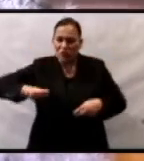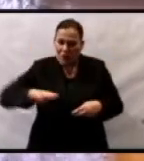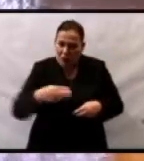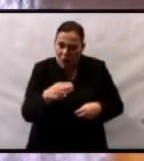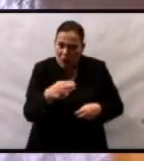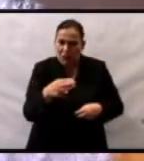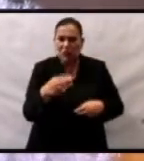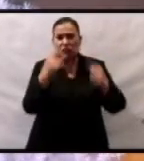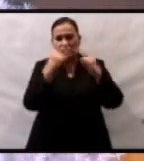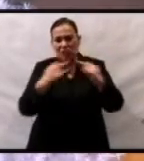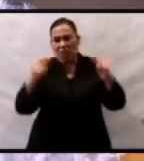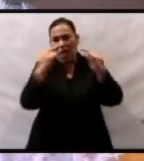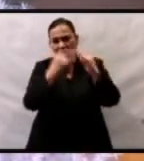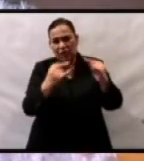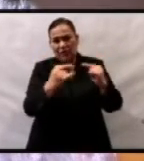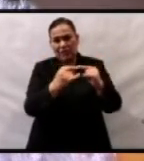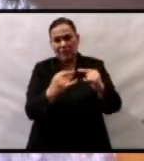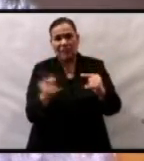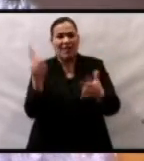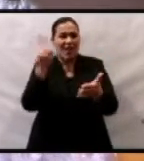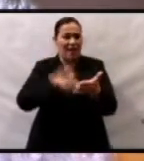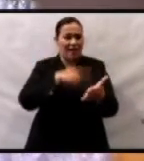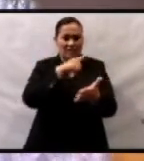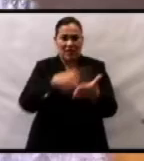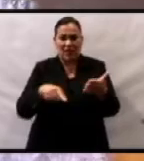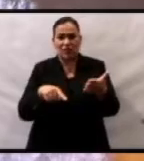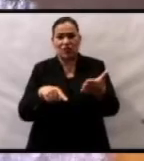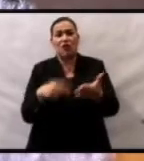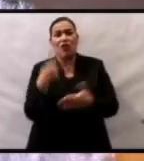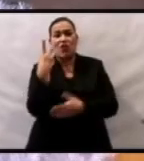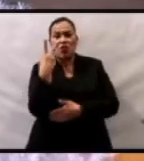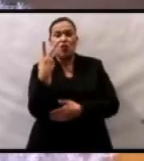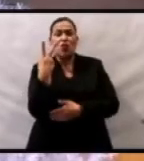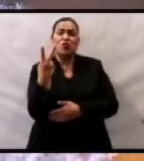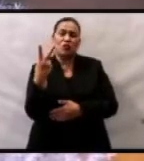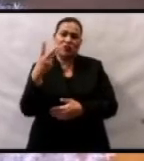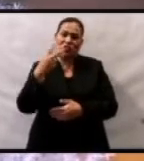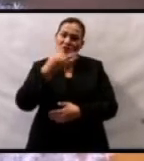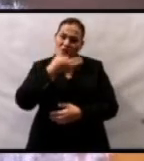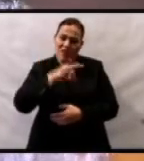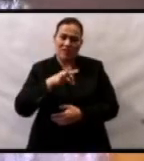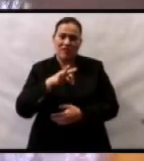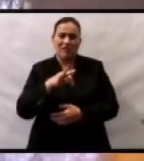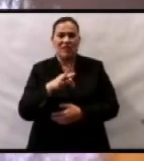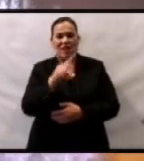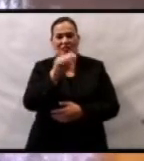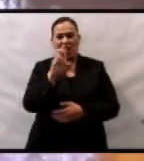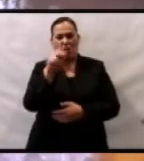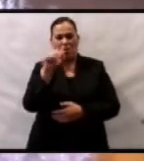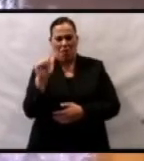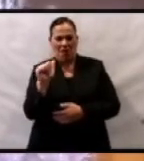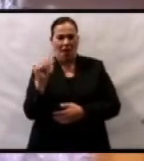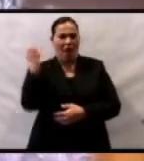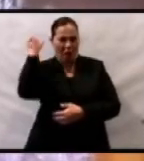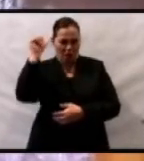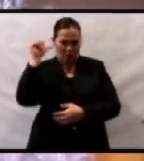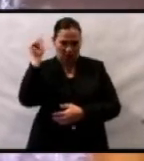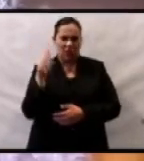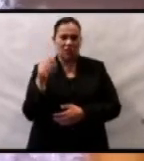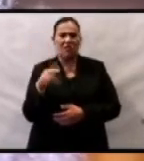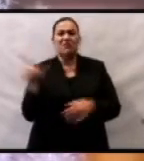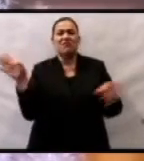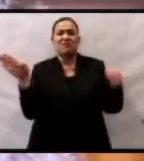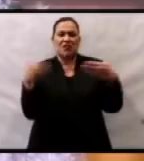tianguis. Cancelación de 2 ediciones de la Feria Tepabril, el cierre de plazas,